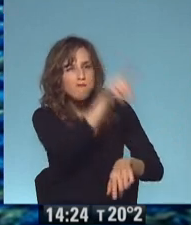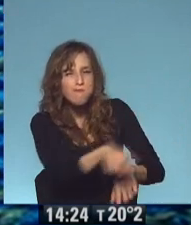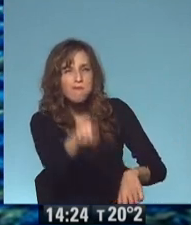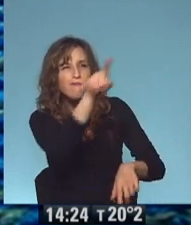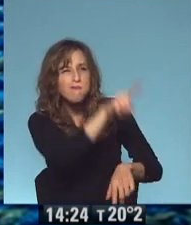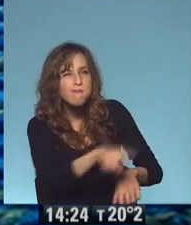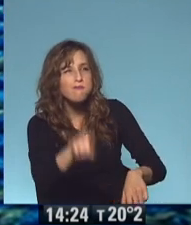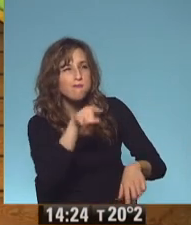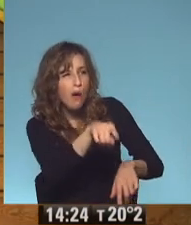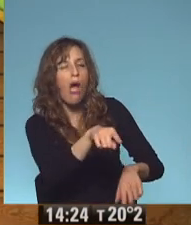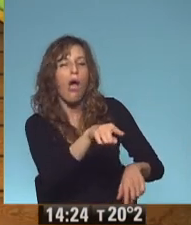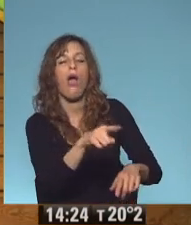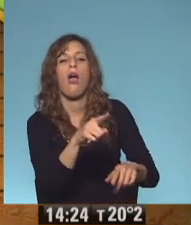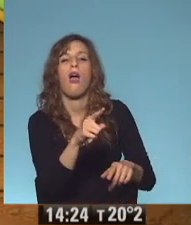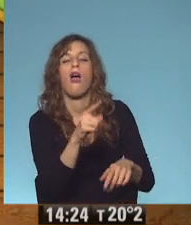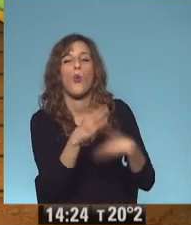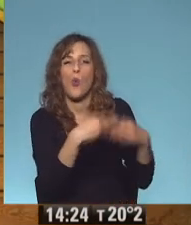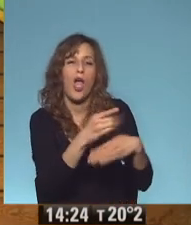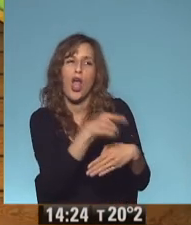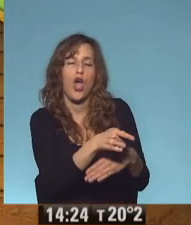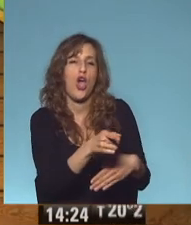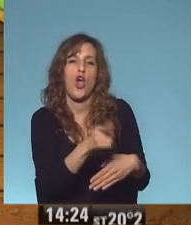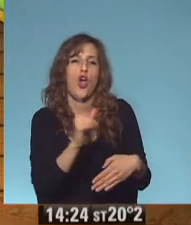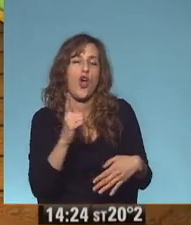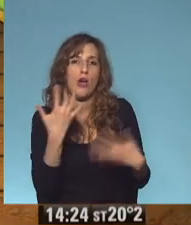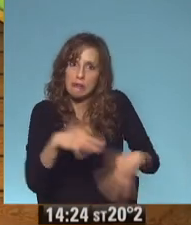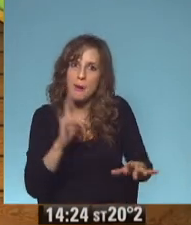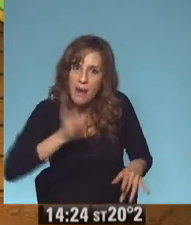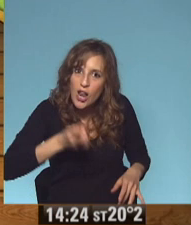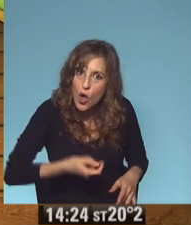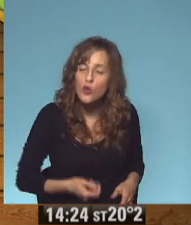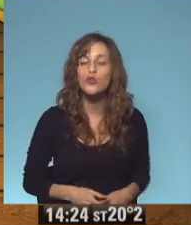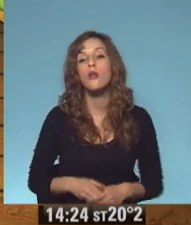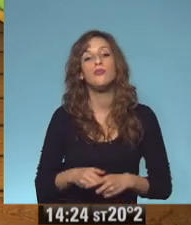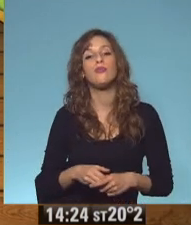da vueltas! ¿Están listos para ir al parque? ¡Sí!